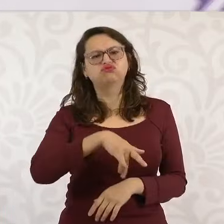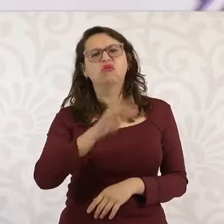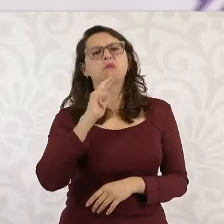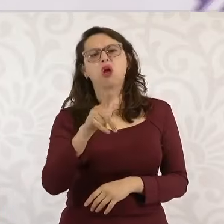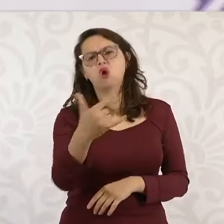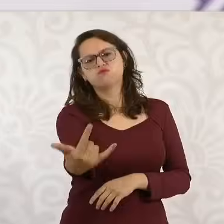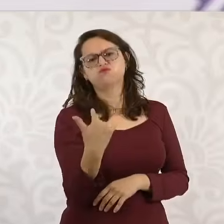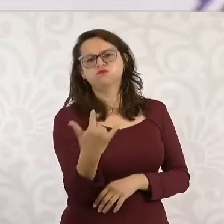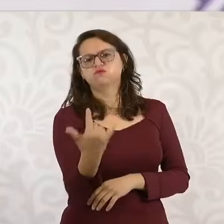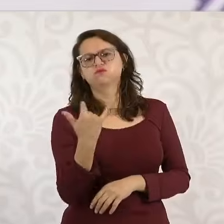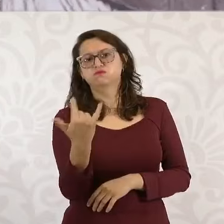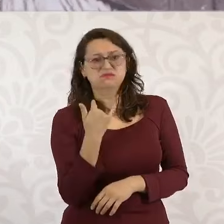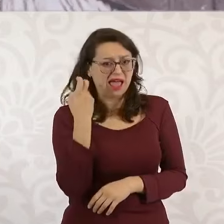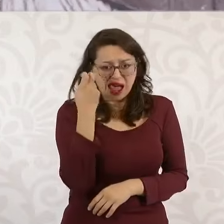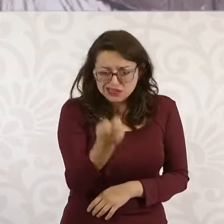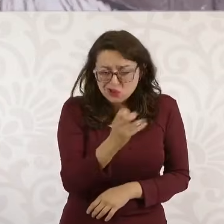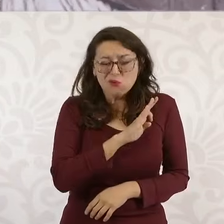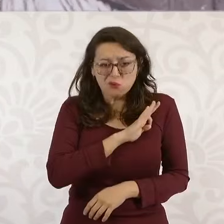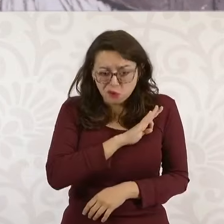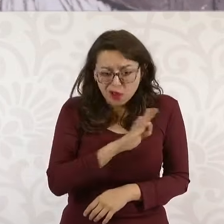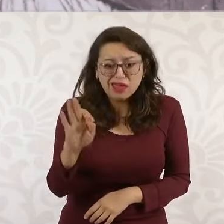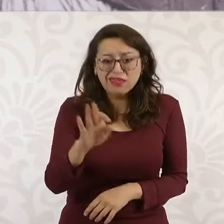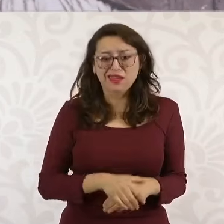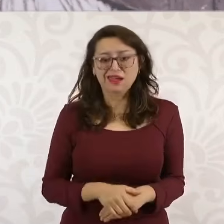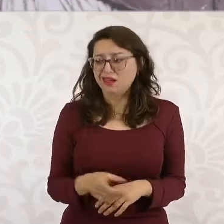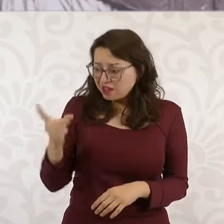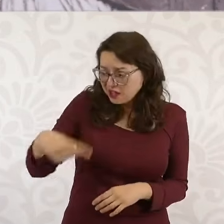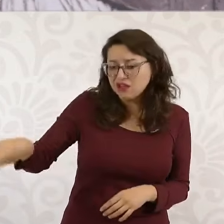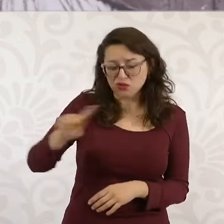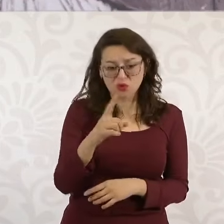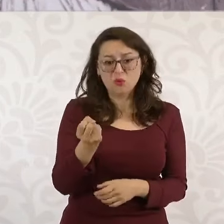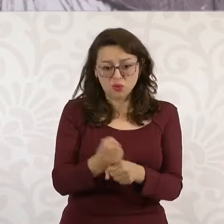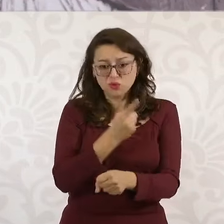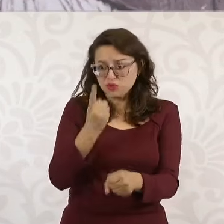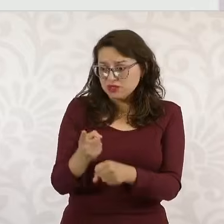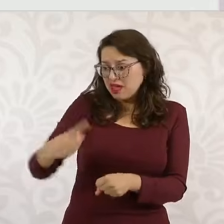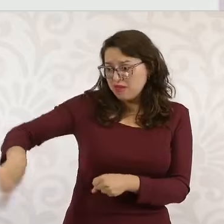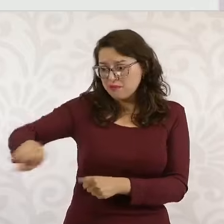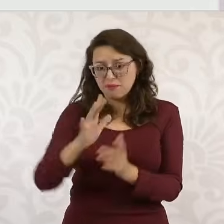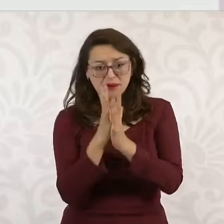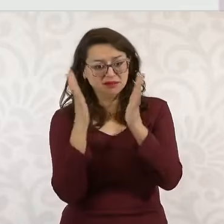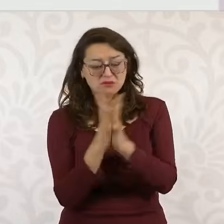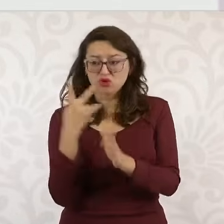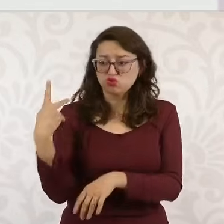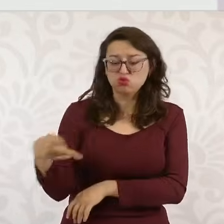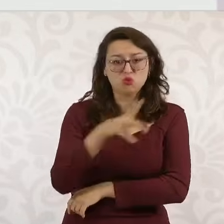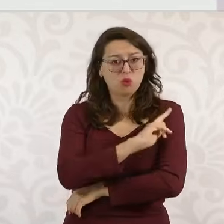solicita, que se pueda dar, que se le dé más poder al pueblo, a la gente.